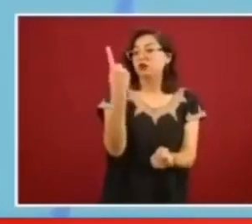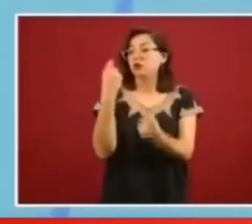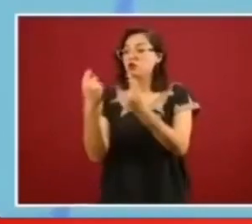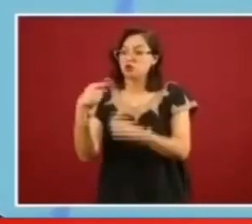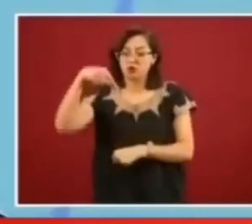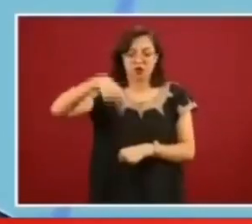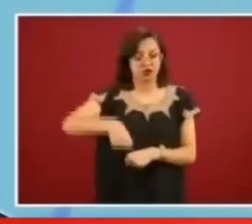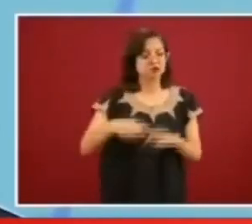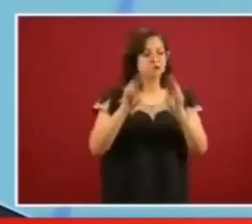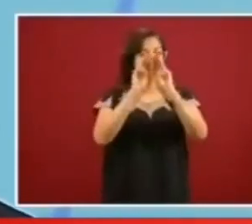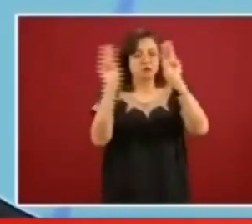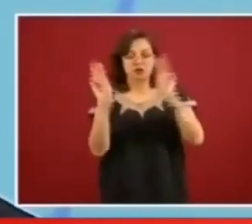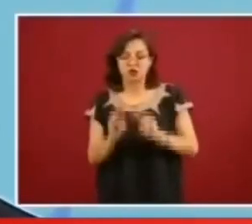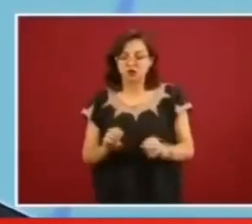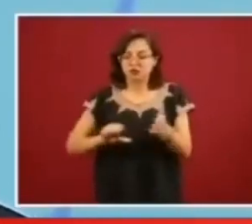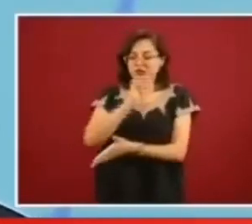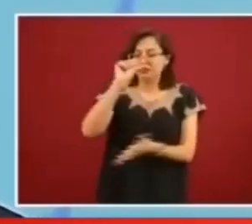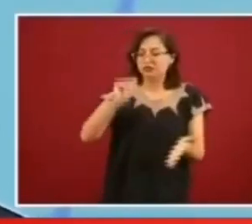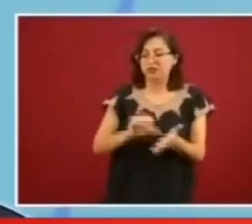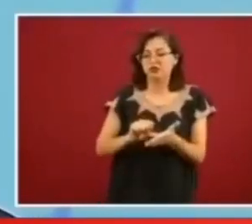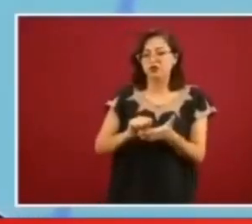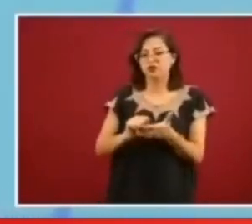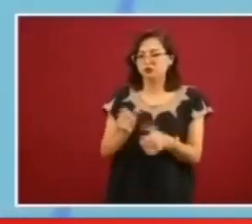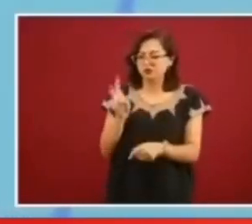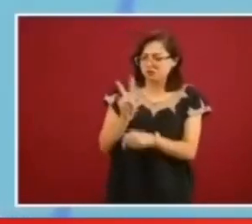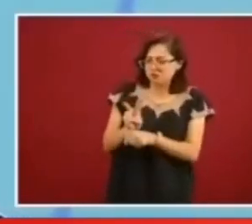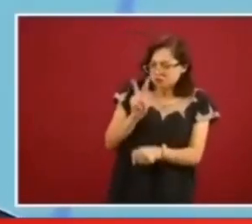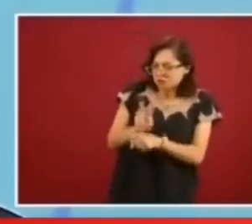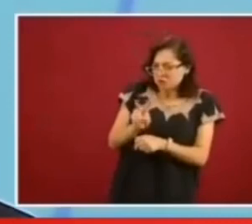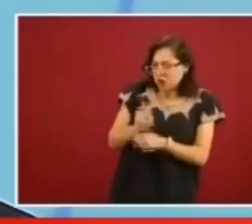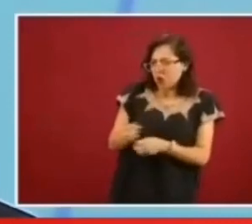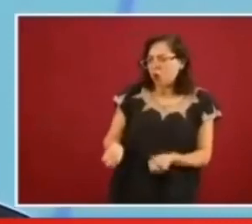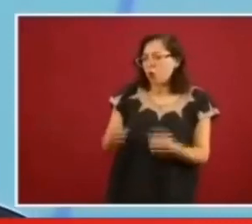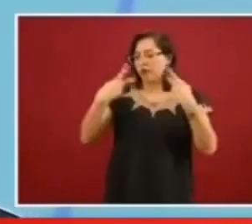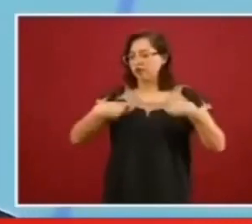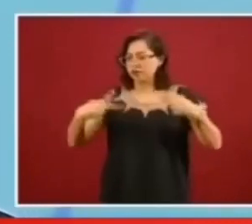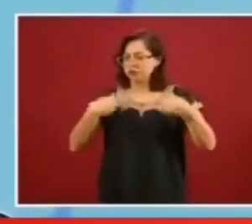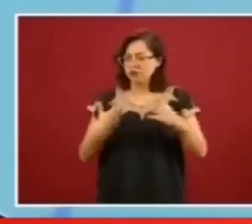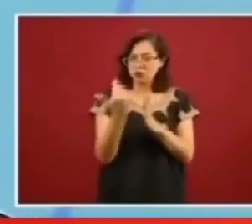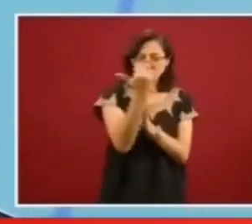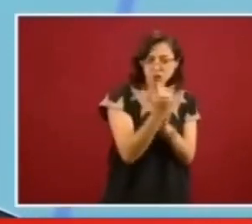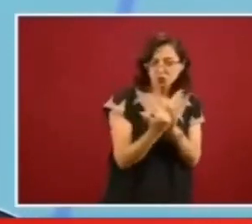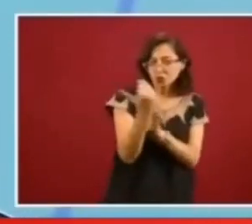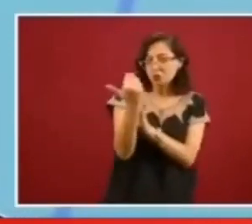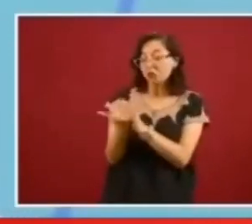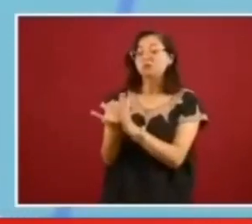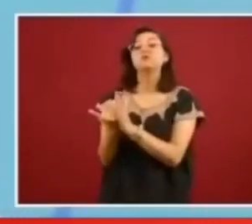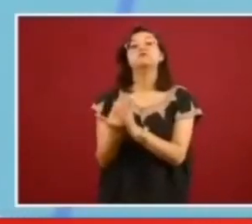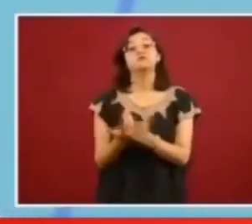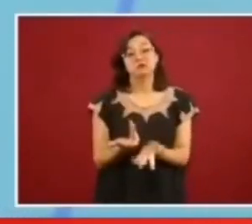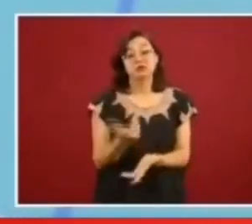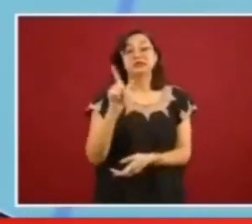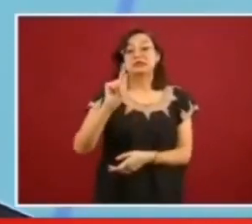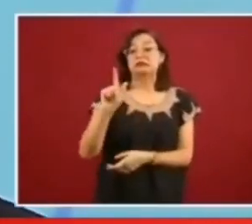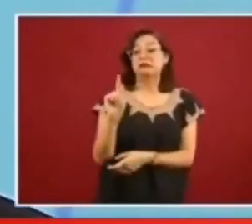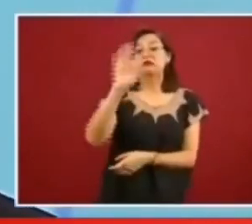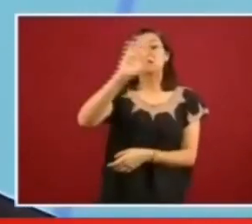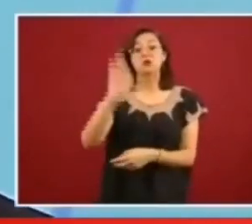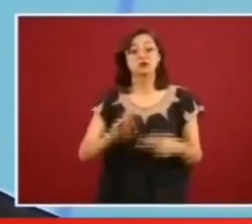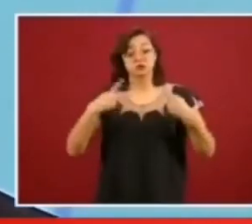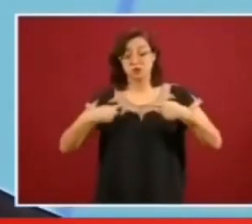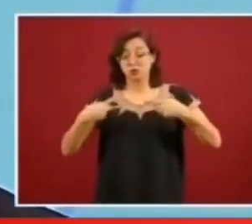documentación directa, se monitorea qué tanto se ha reducido y tenemos muy buenas noticias, se ha reducido casi el